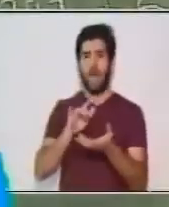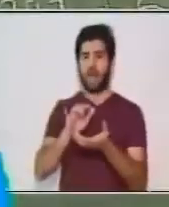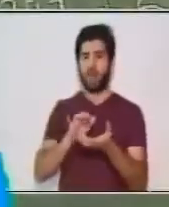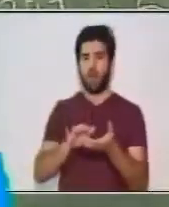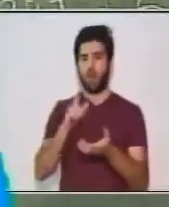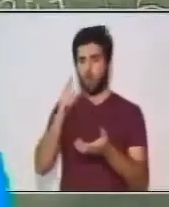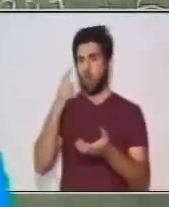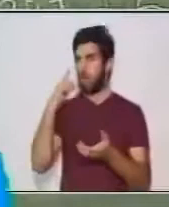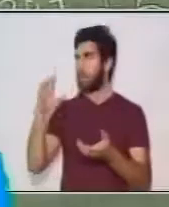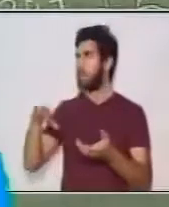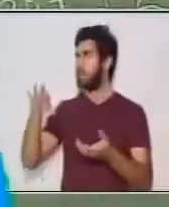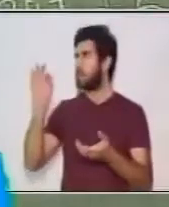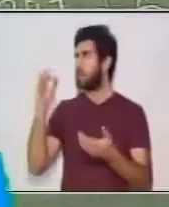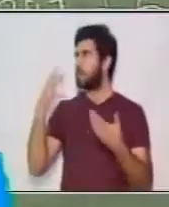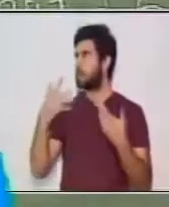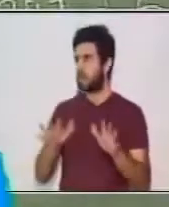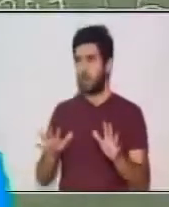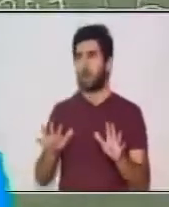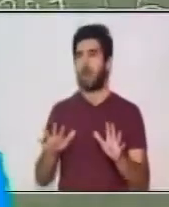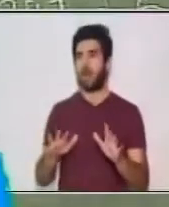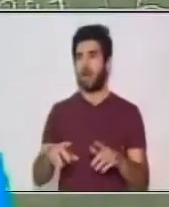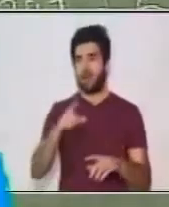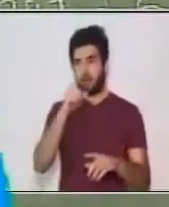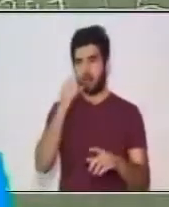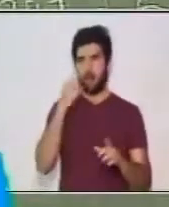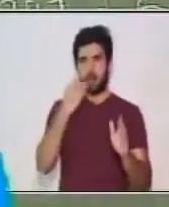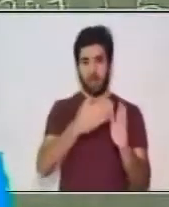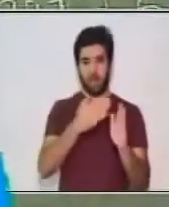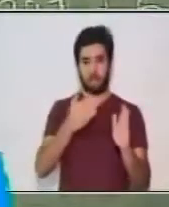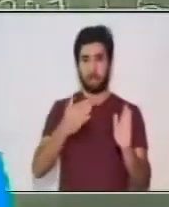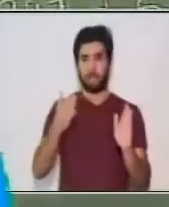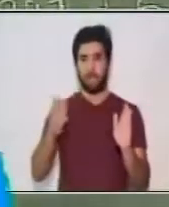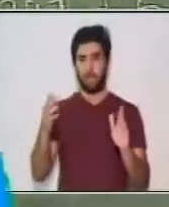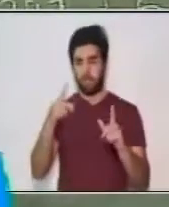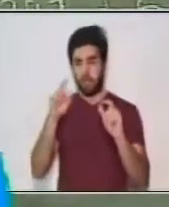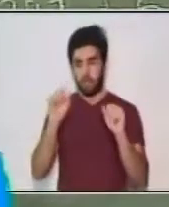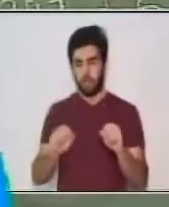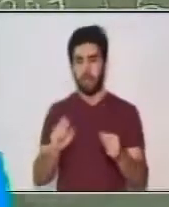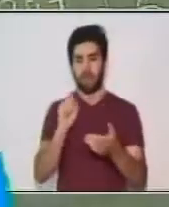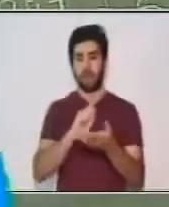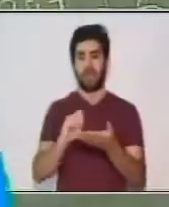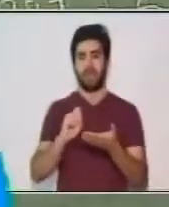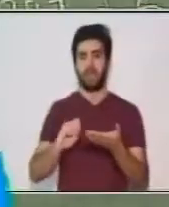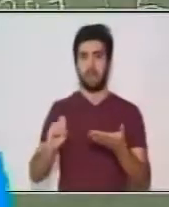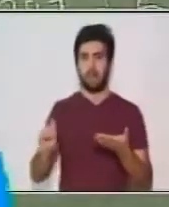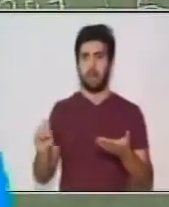lo descubriste, ya sabes cuál es ese patrón numérico, puedes escribirlo.